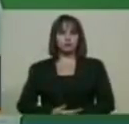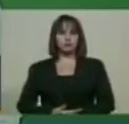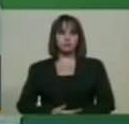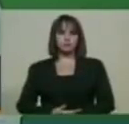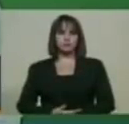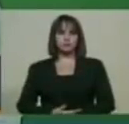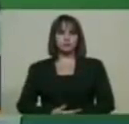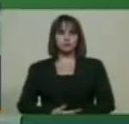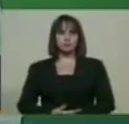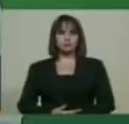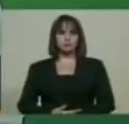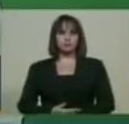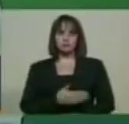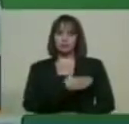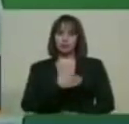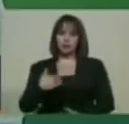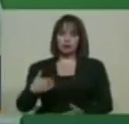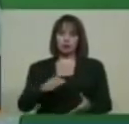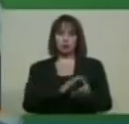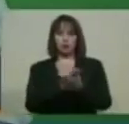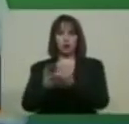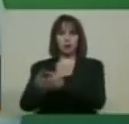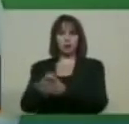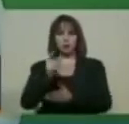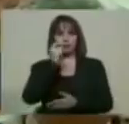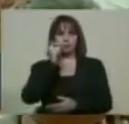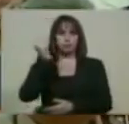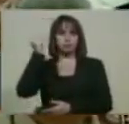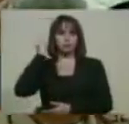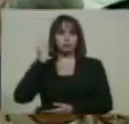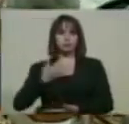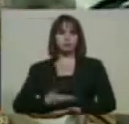Queridos compañeros, compañeras,